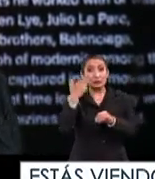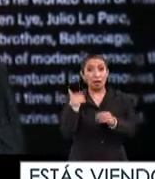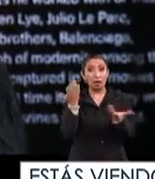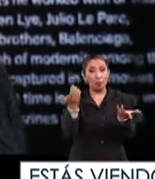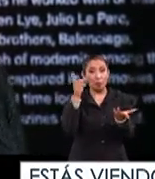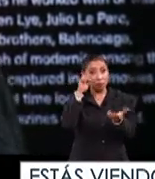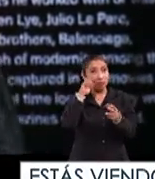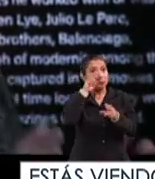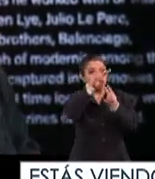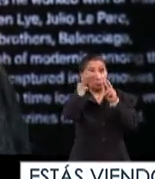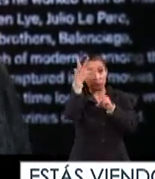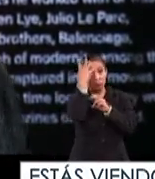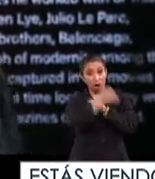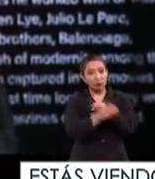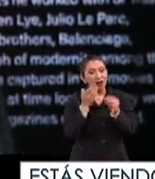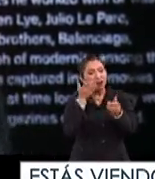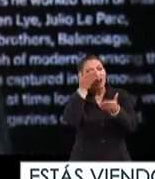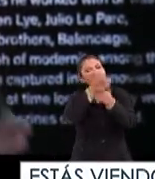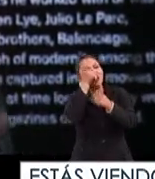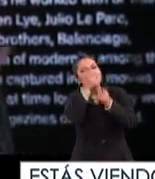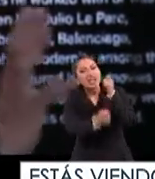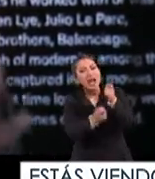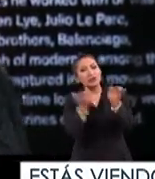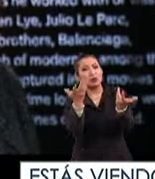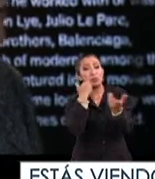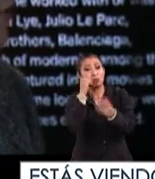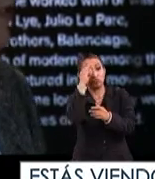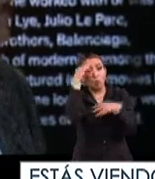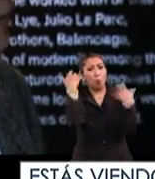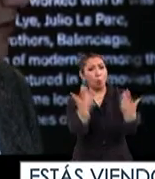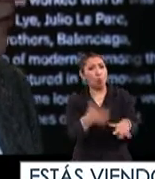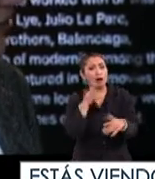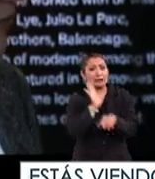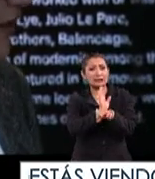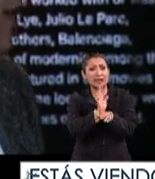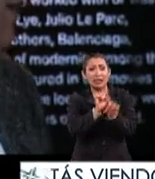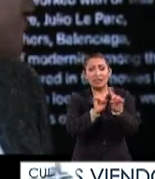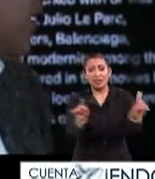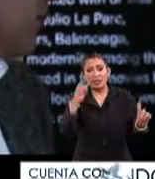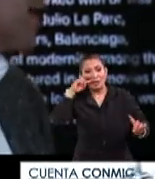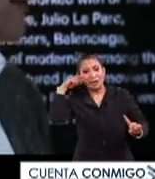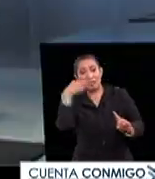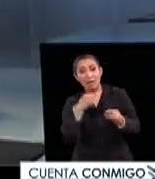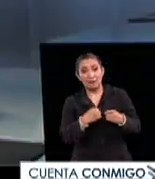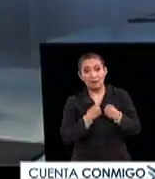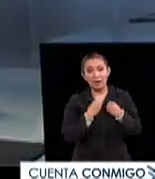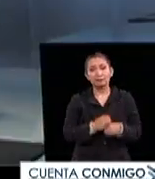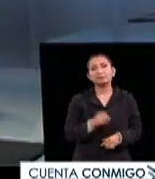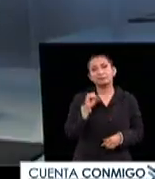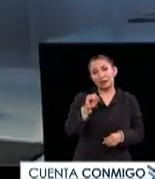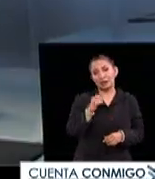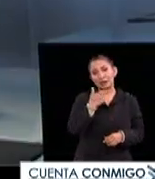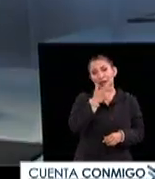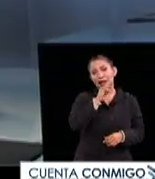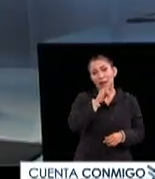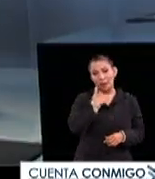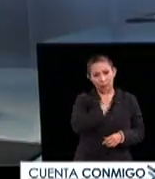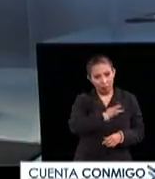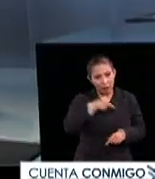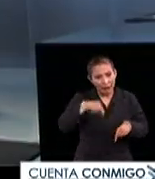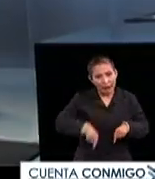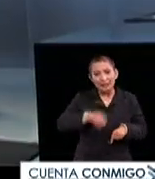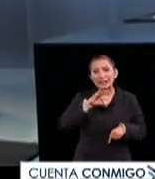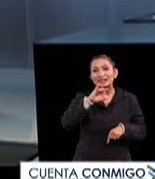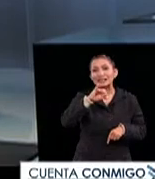Es una propuesta visual para acercarse a uno de los maestros que nos enseñó a ver el cine de otra manera y la vida también. Así es, Javier. Es un gusto para